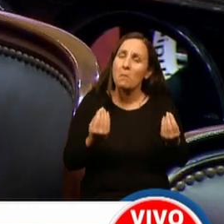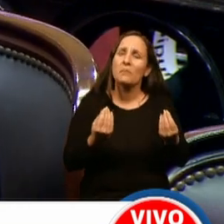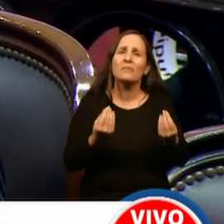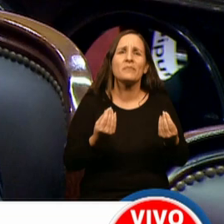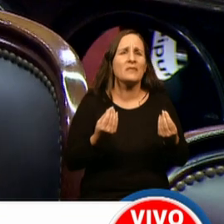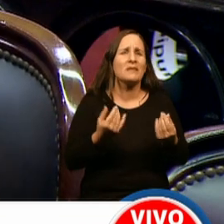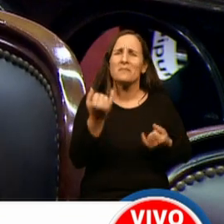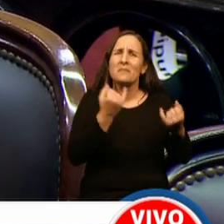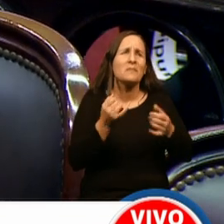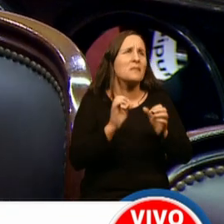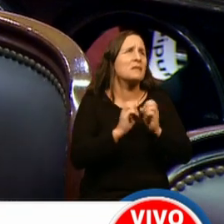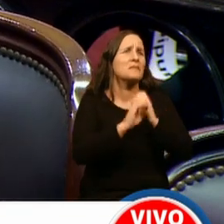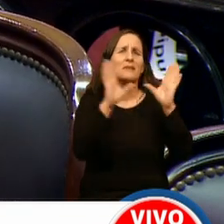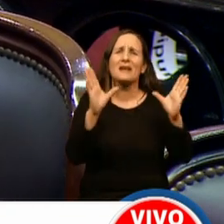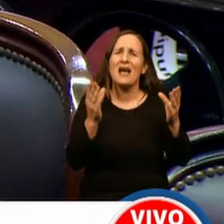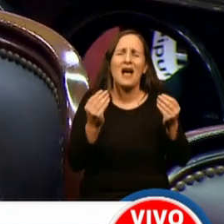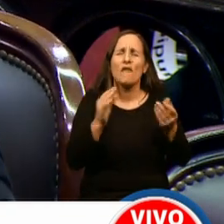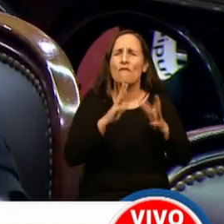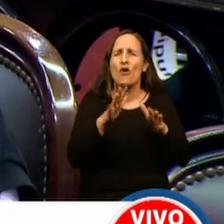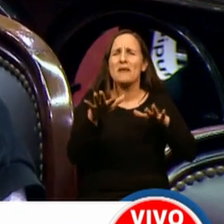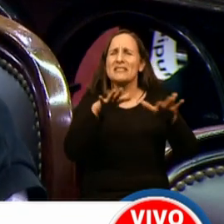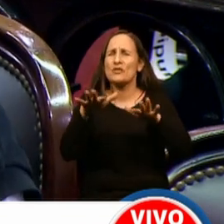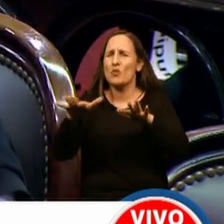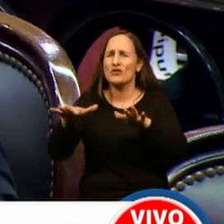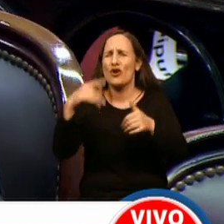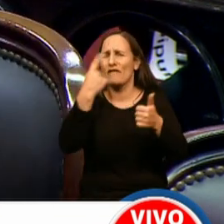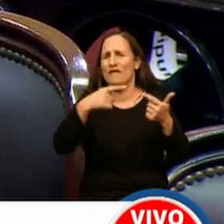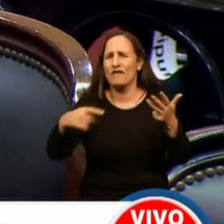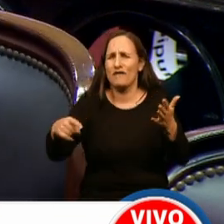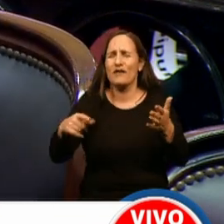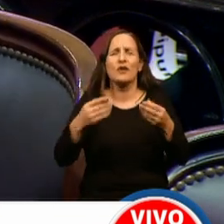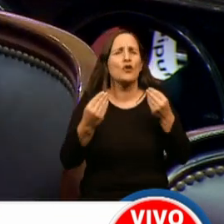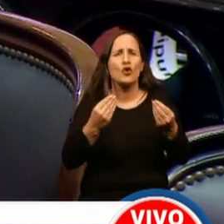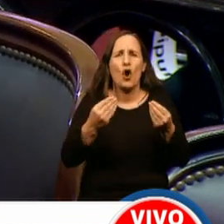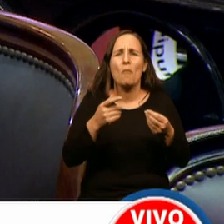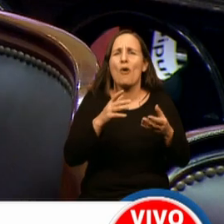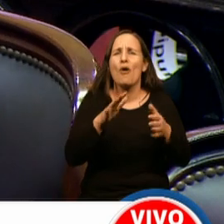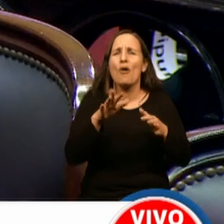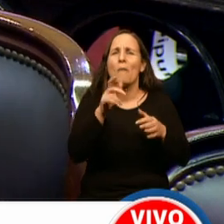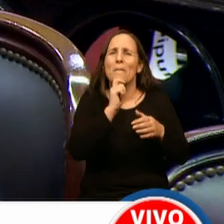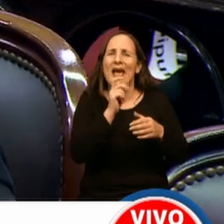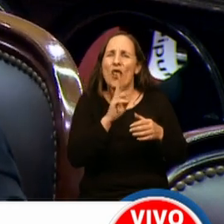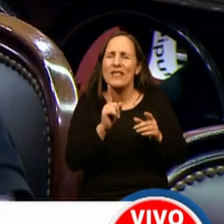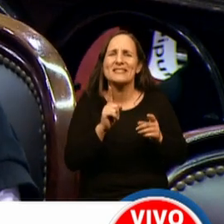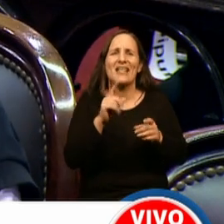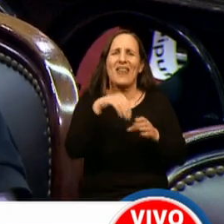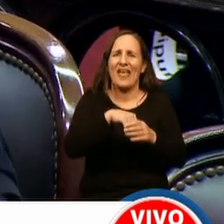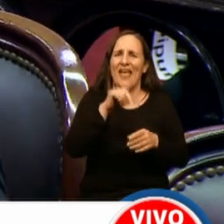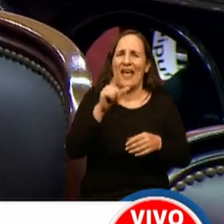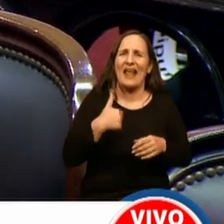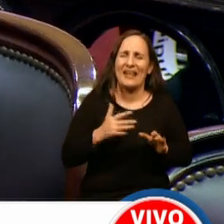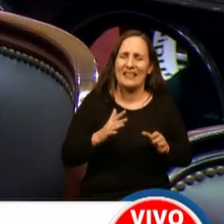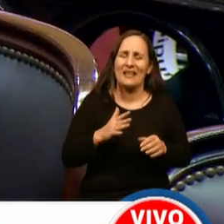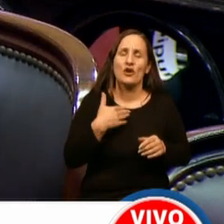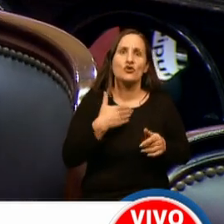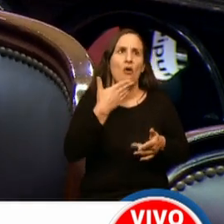descarnadamente por todas las situaciones que atraviesan las periodistas en la argentina sinceramente me